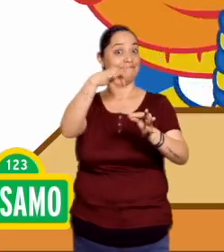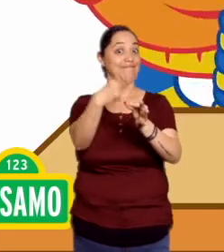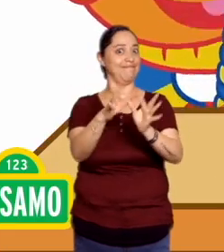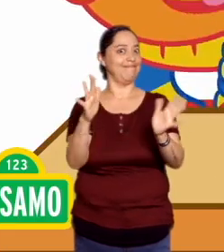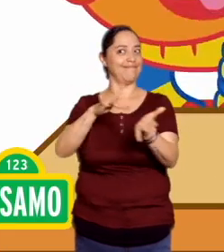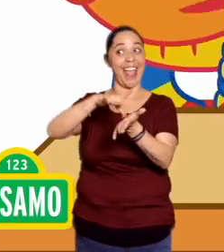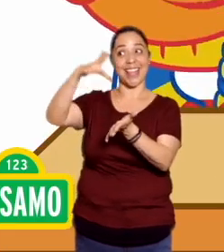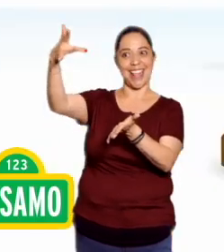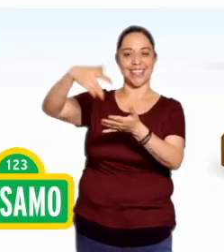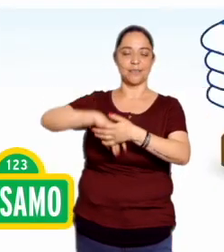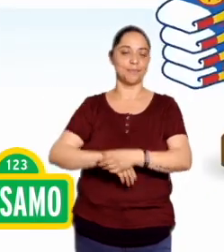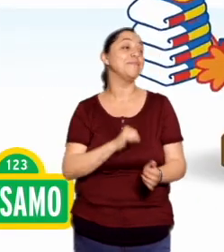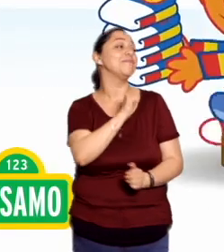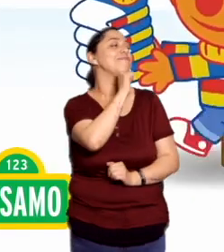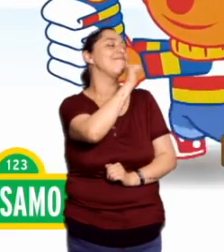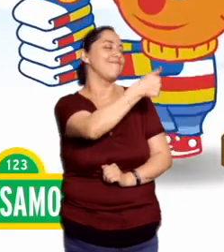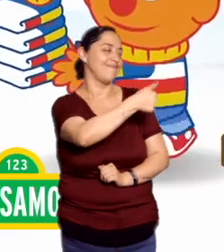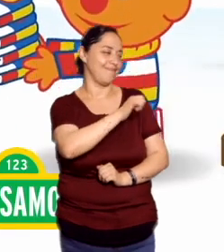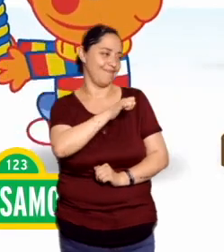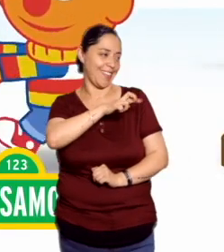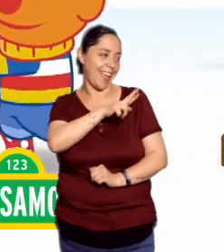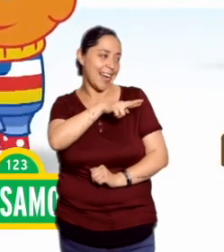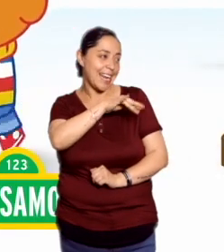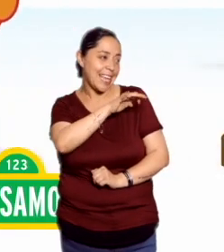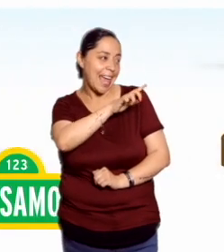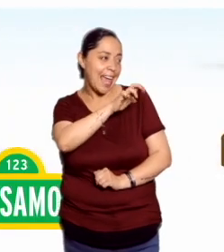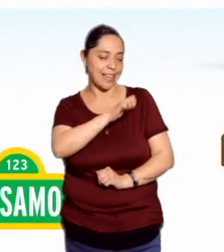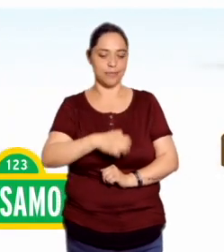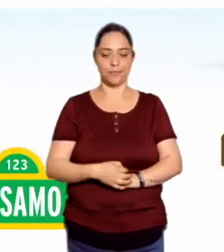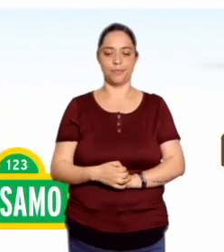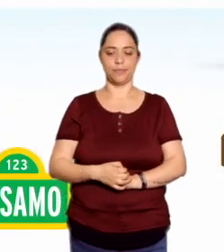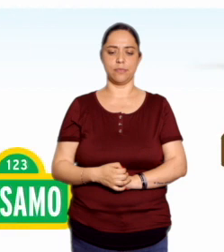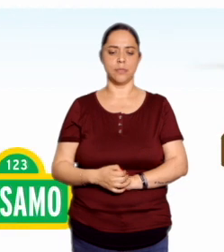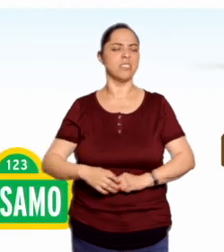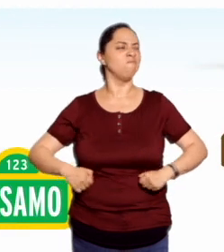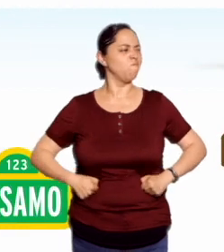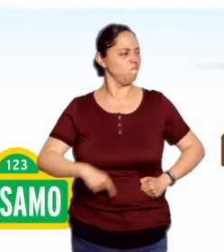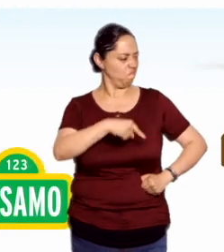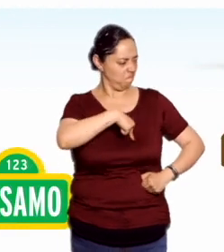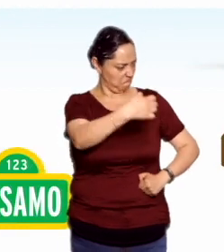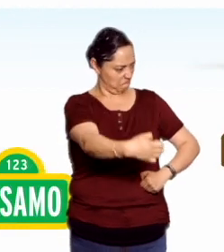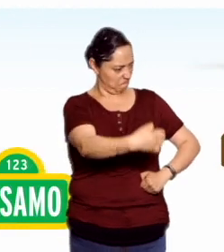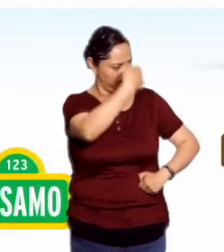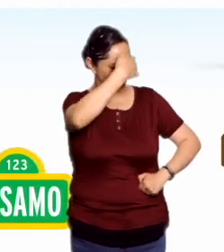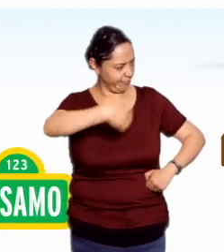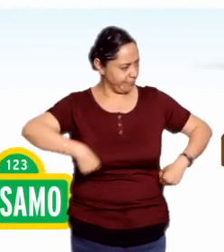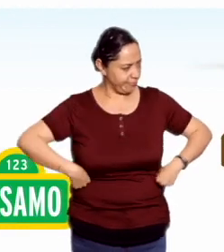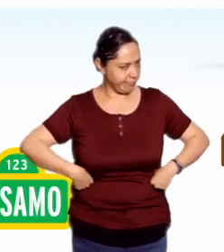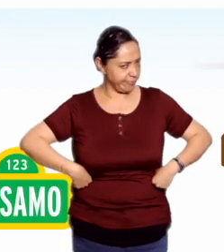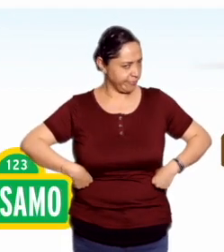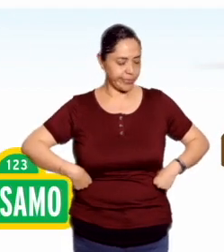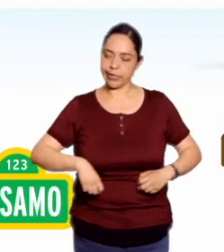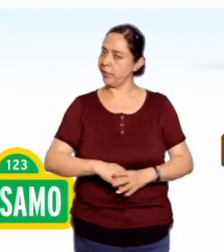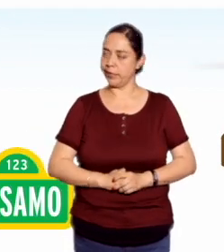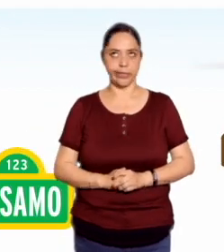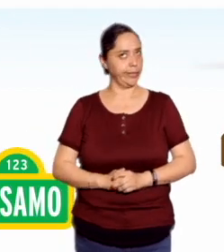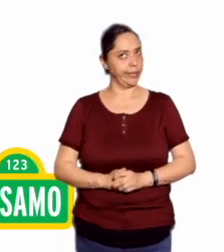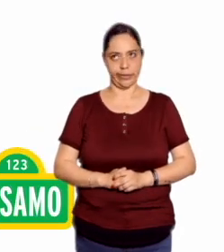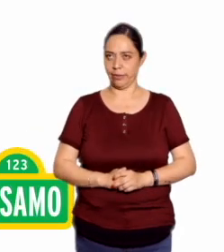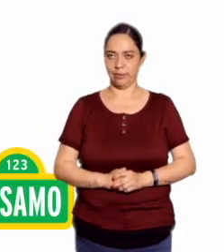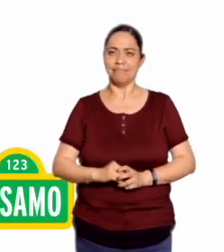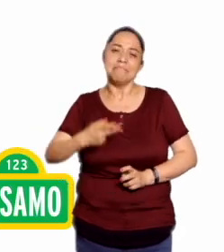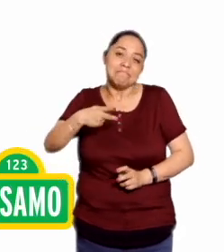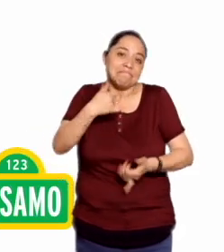están dobladas. ¡Gracias! De nada, Enrique. ¡Enrique! ¡Me engañaste!